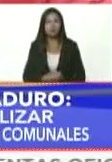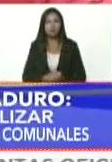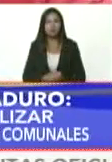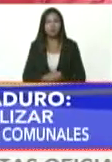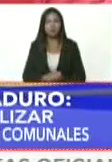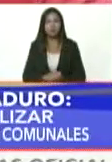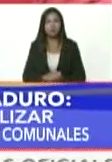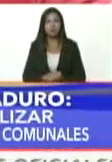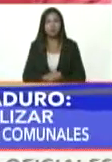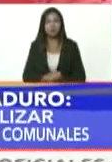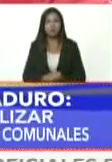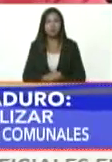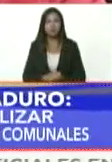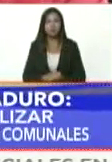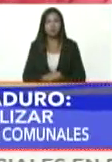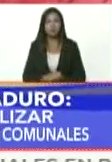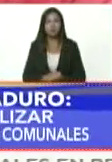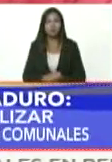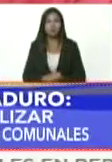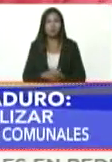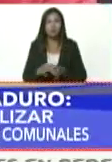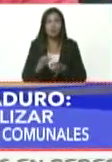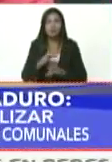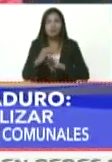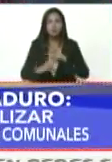en moneda internacional.